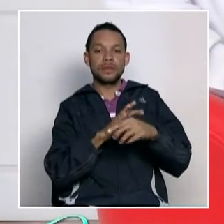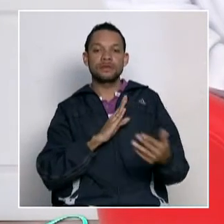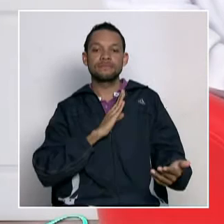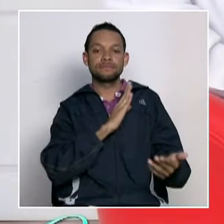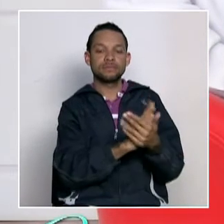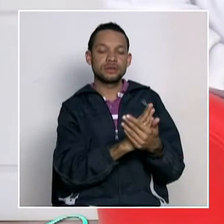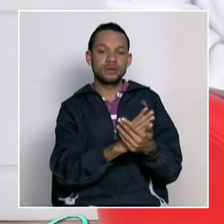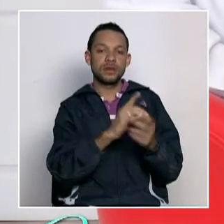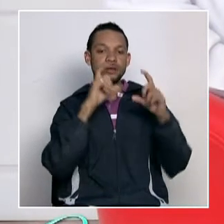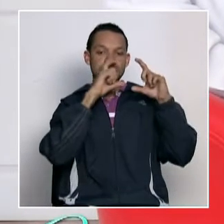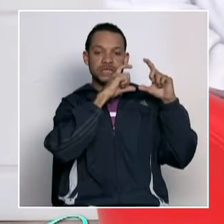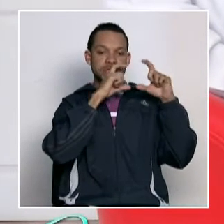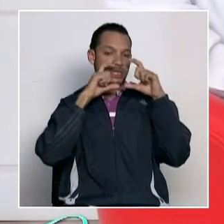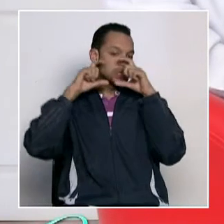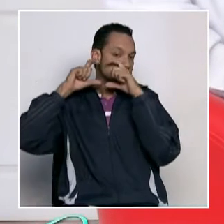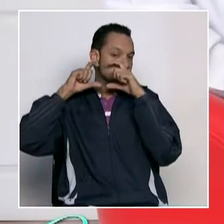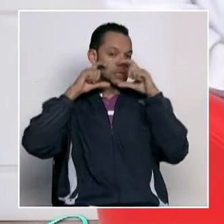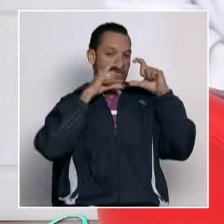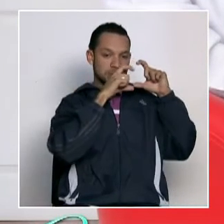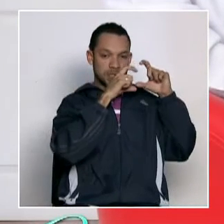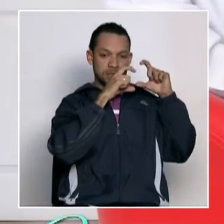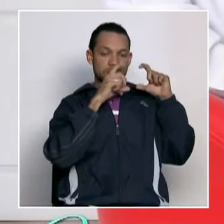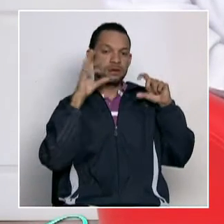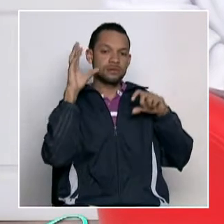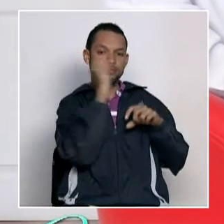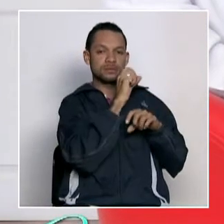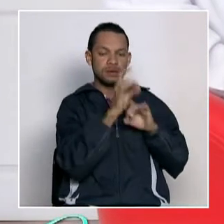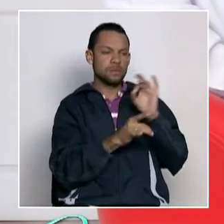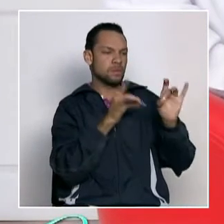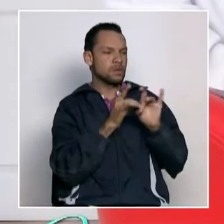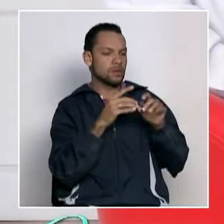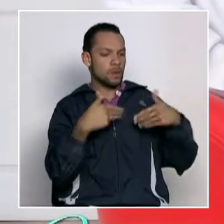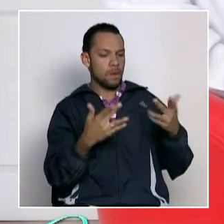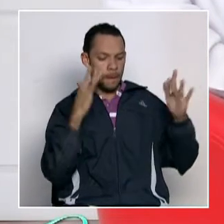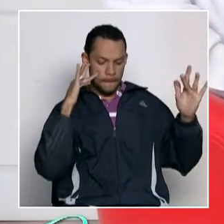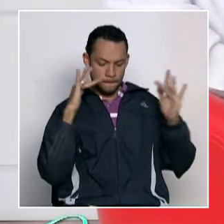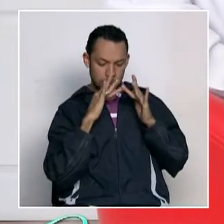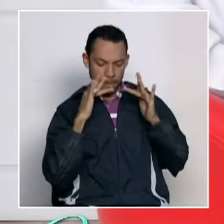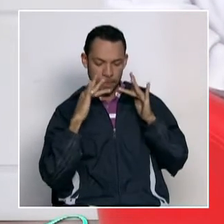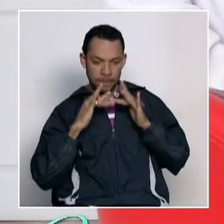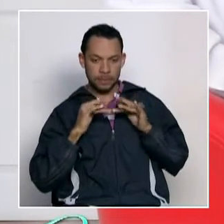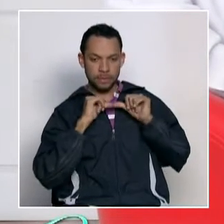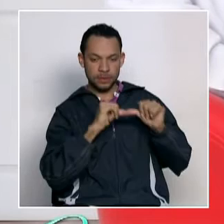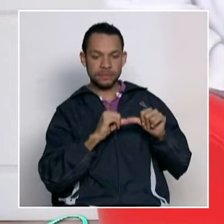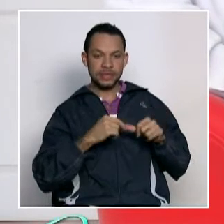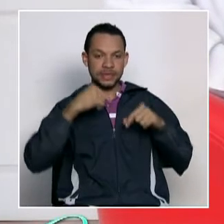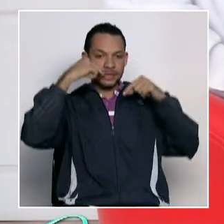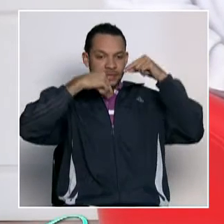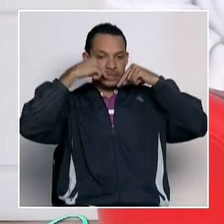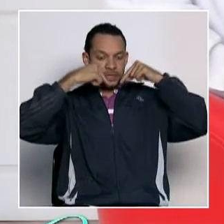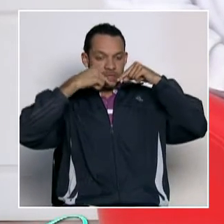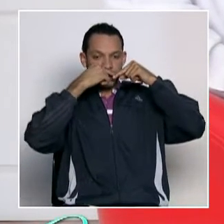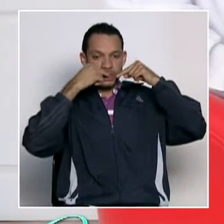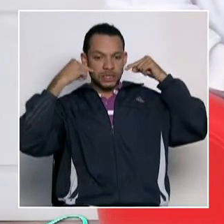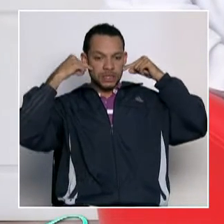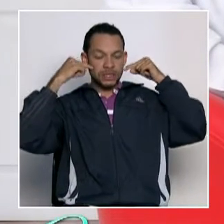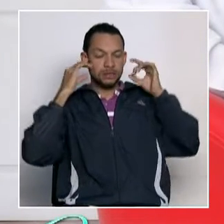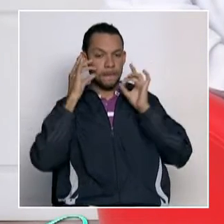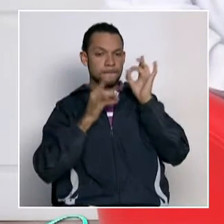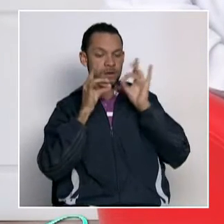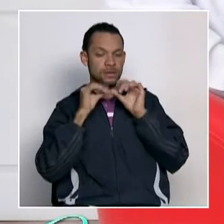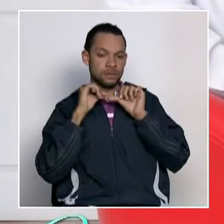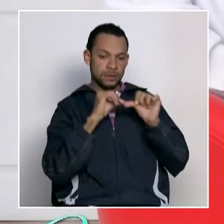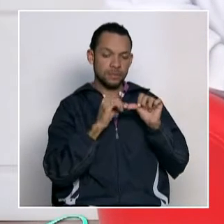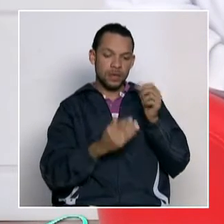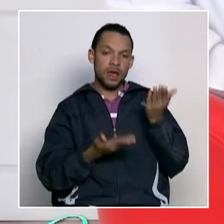una radiografía panorámica para conocer en qué situación están esas piezas dentarias que, como dice el doctor José Fernando García,